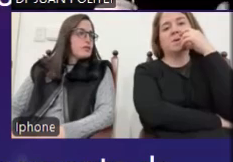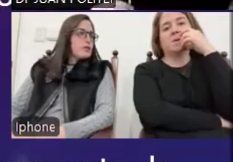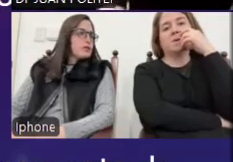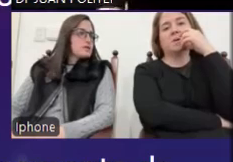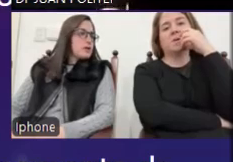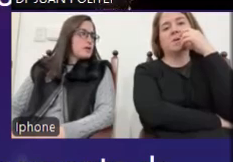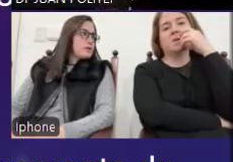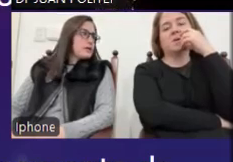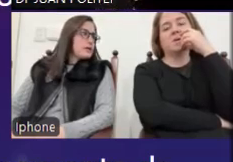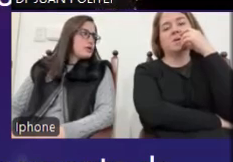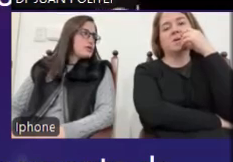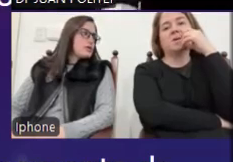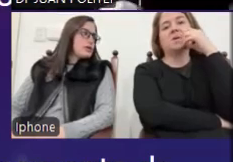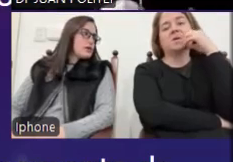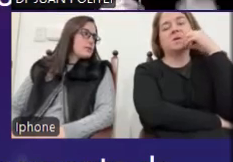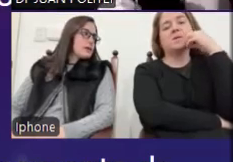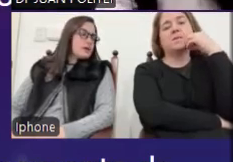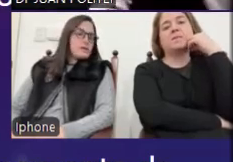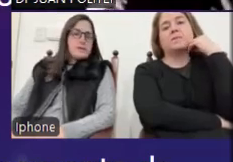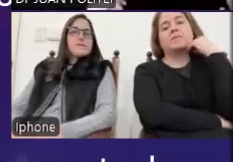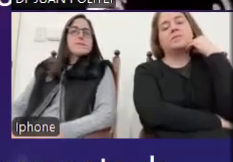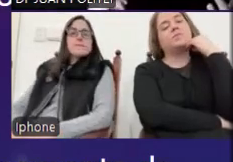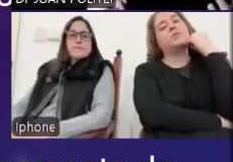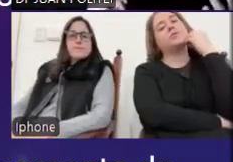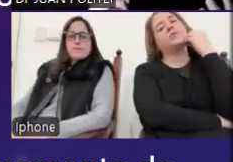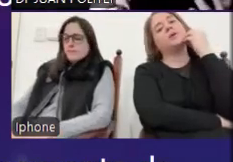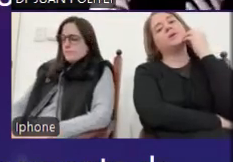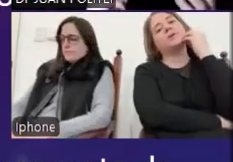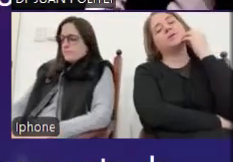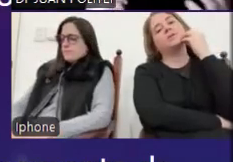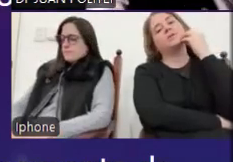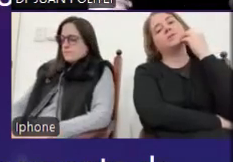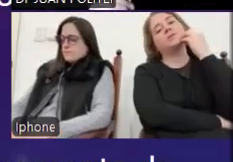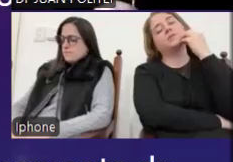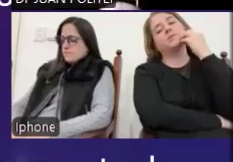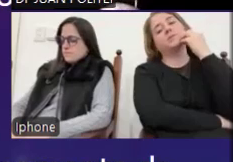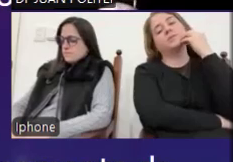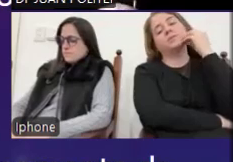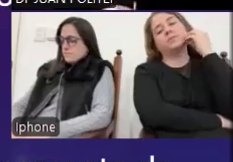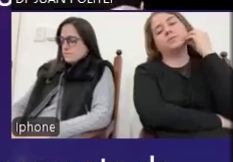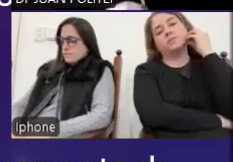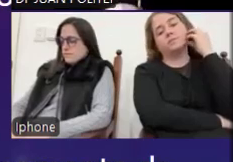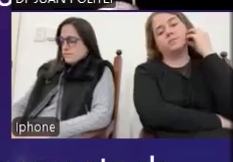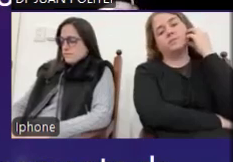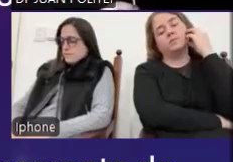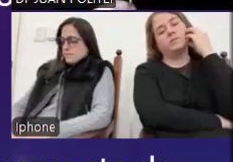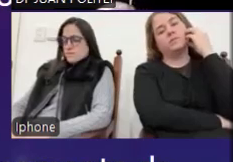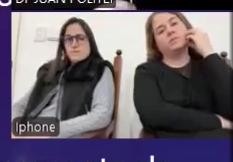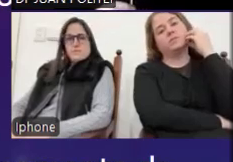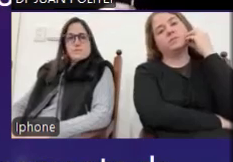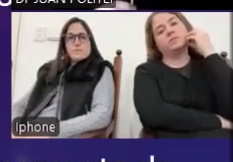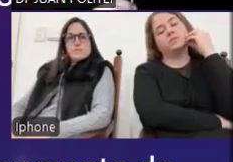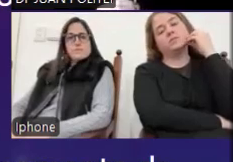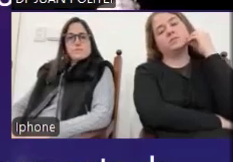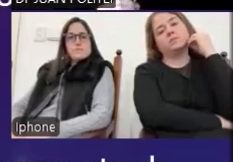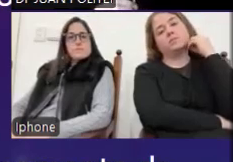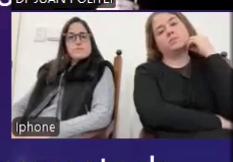hablando de un problema, ¿sí? Pero se avisa con anterioridad. Si usted está deseosa de quedar embarazada, no entra al